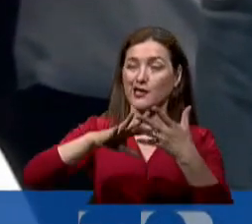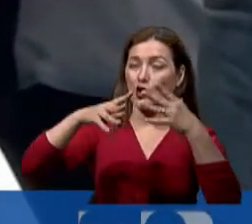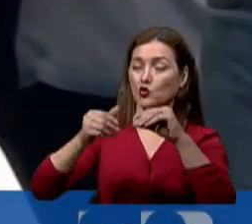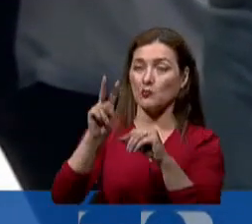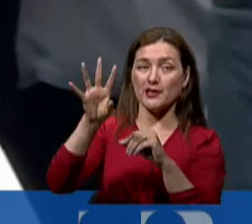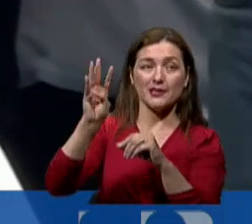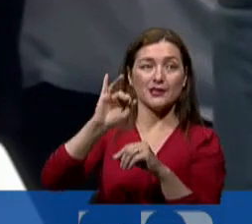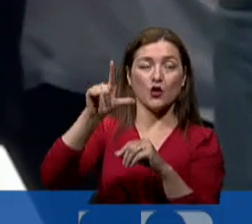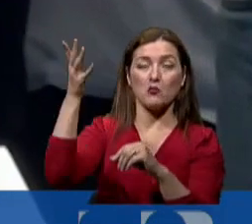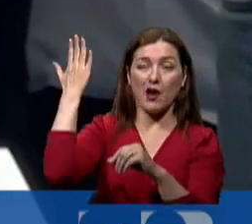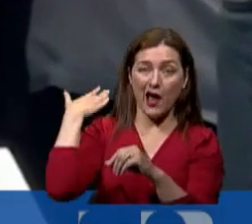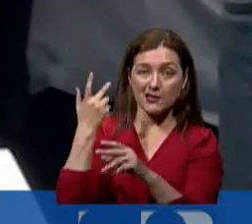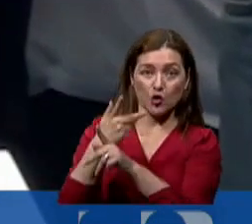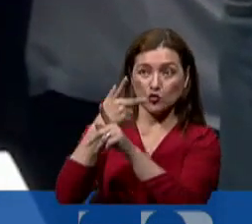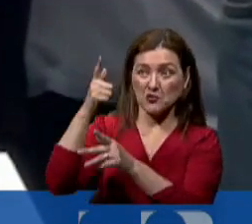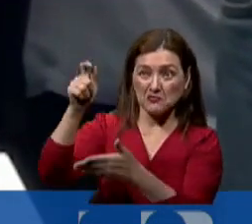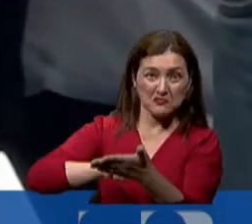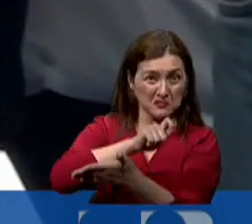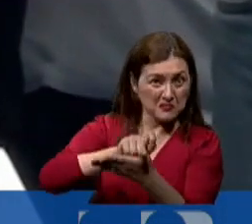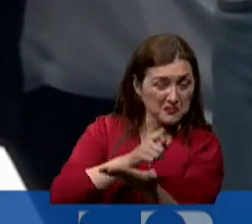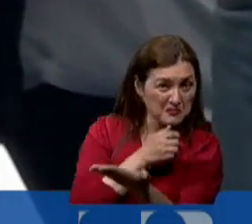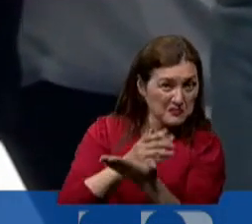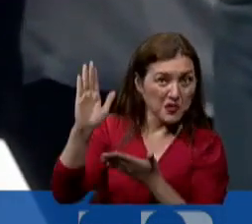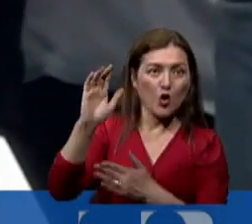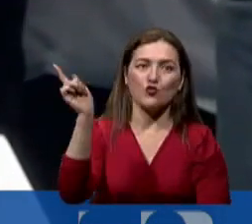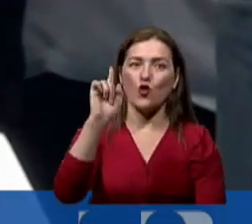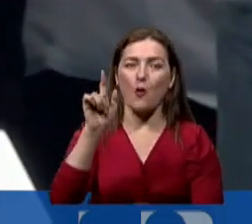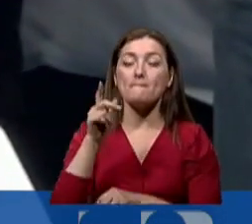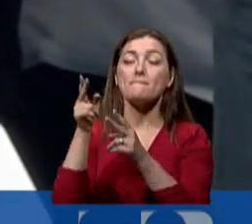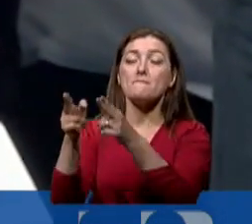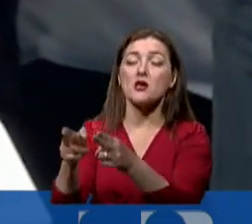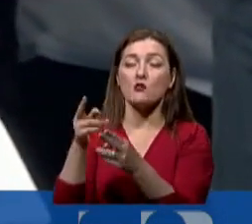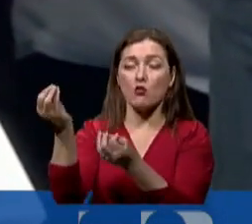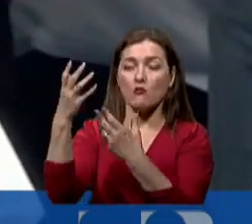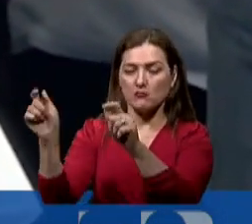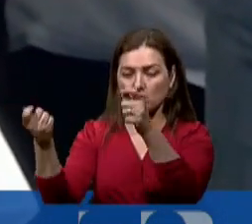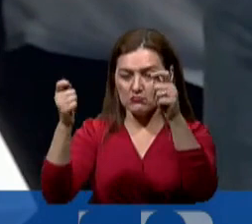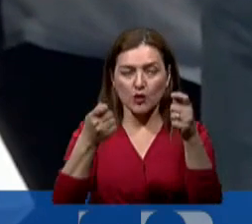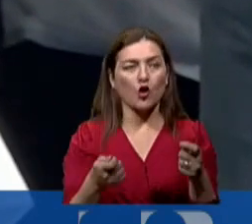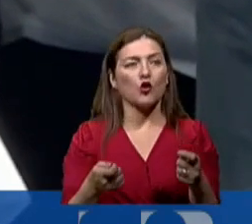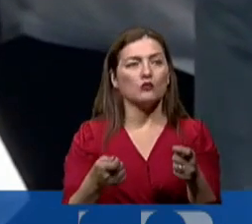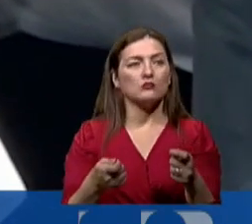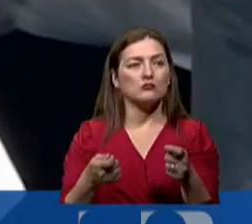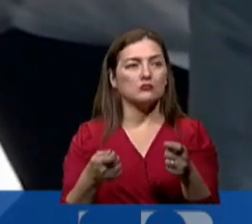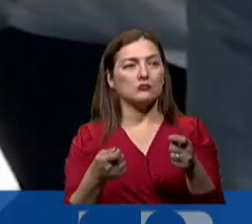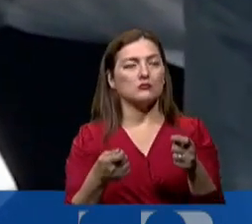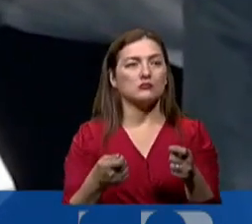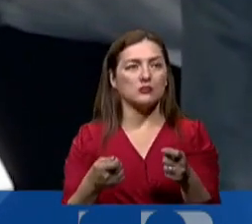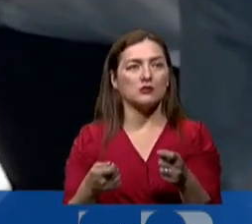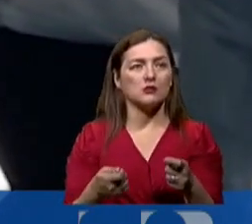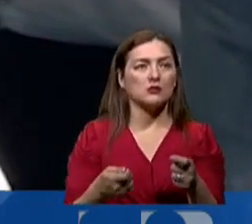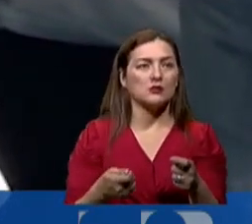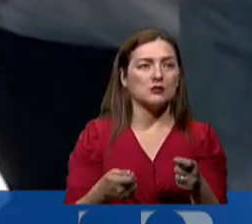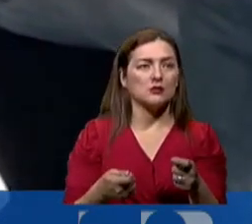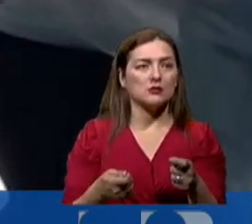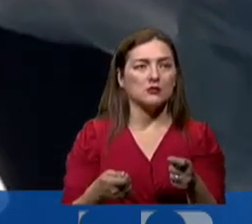del 26 de julio del anterior Consejo. Querían con esos mismos informes traernos acá para cuando ya estén tal